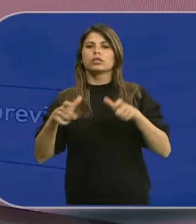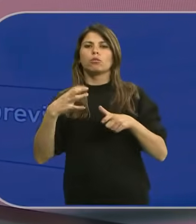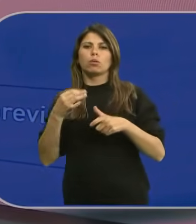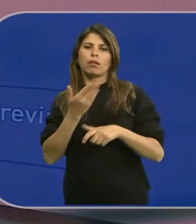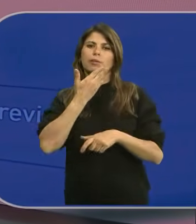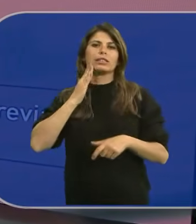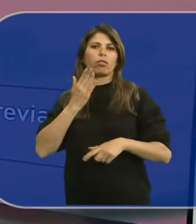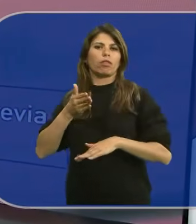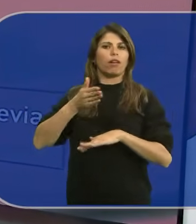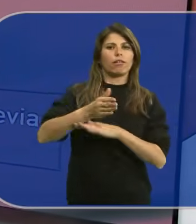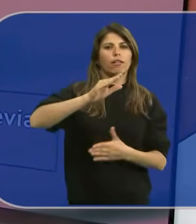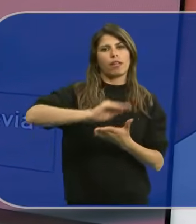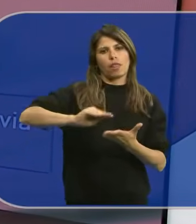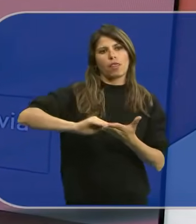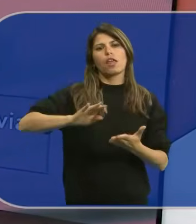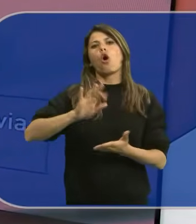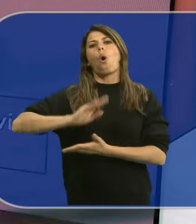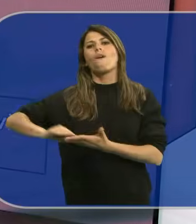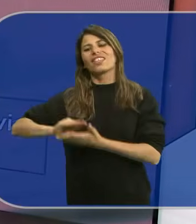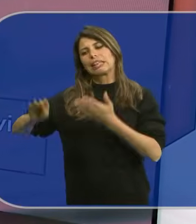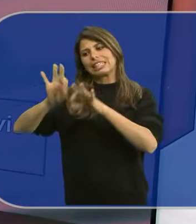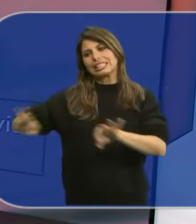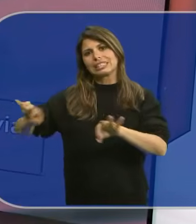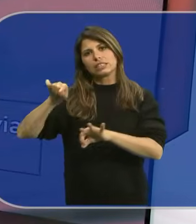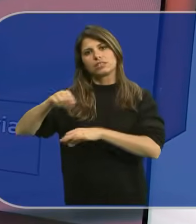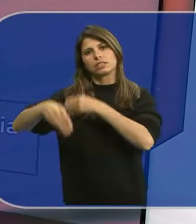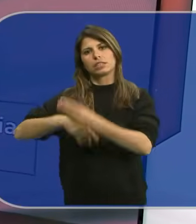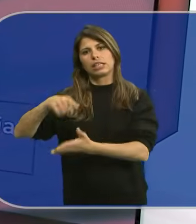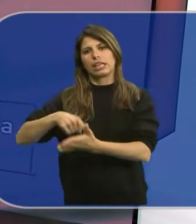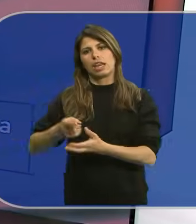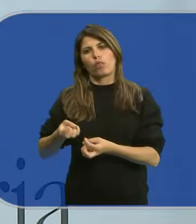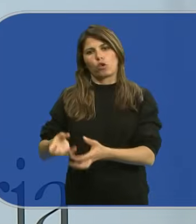de la agencia o a las oficinas habilitadas de forma específica para la ocasión.